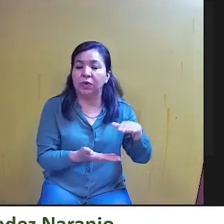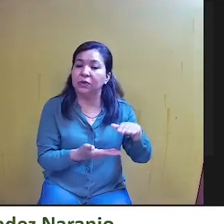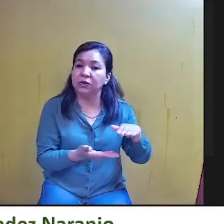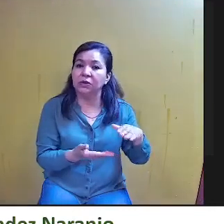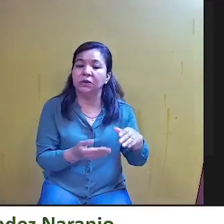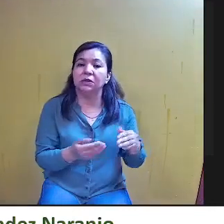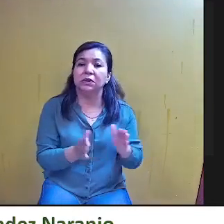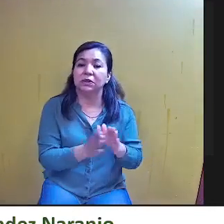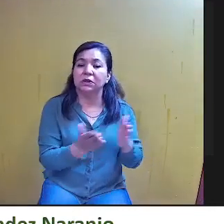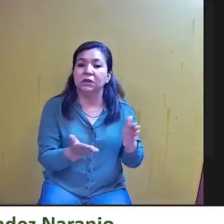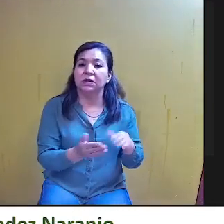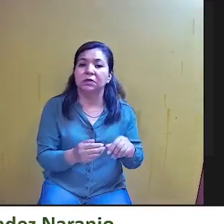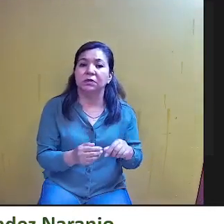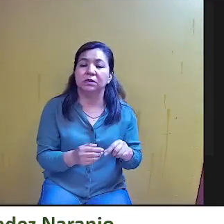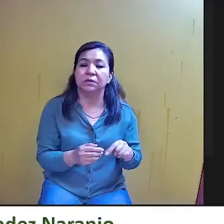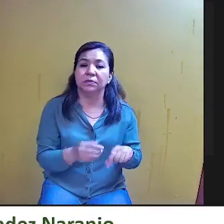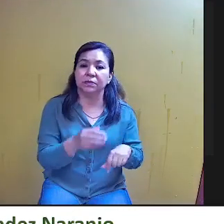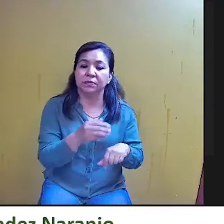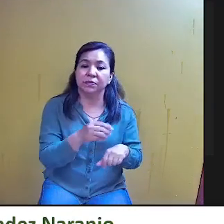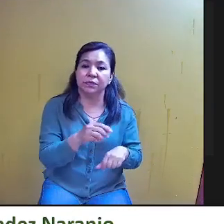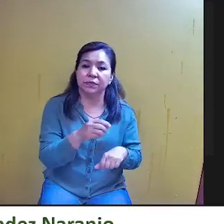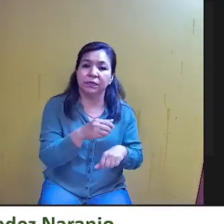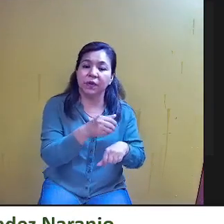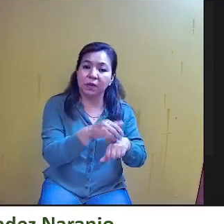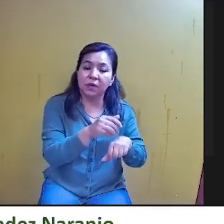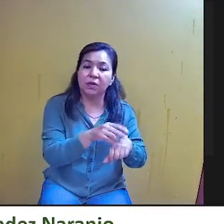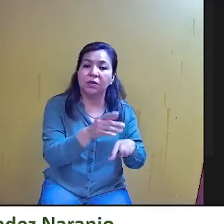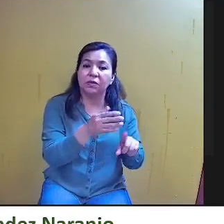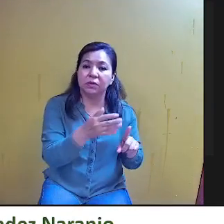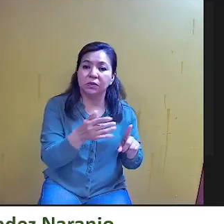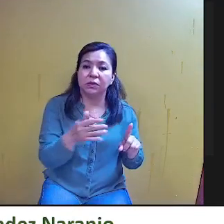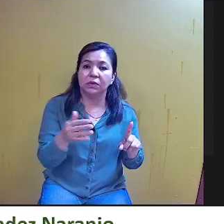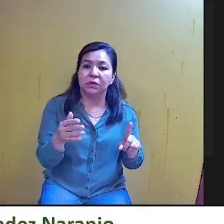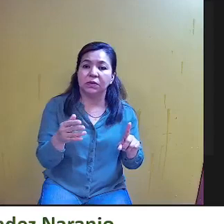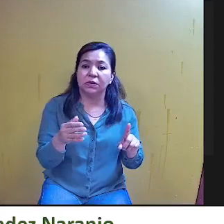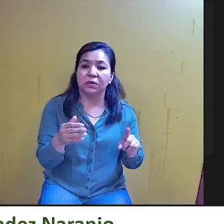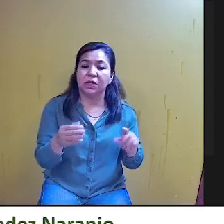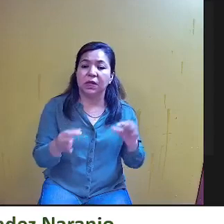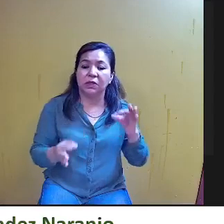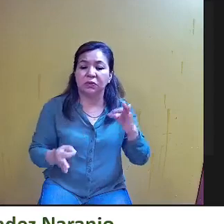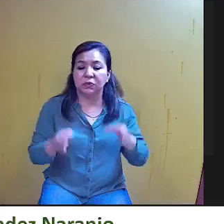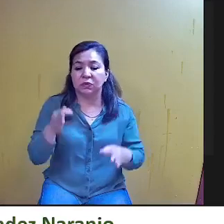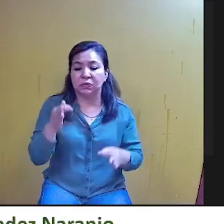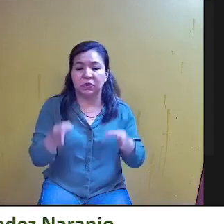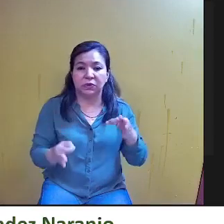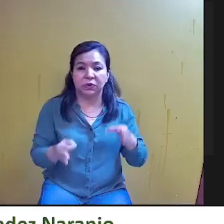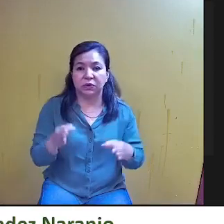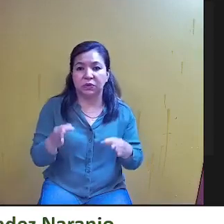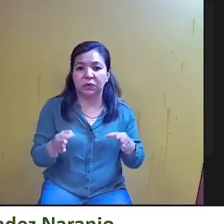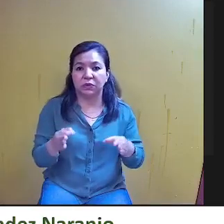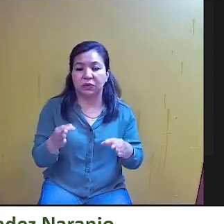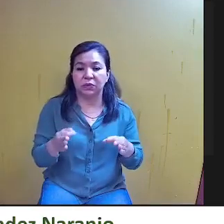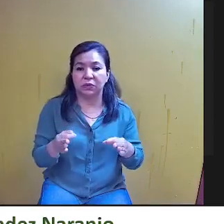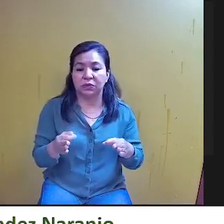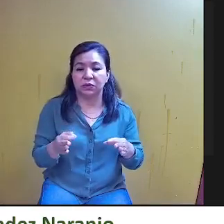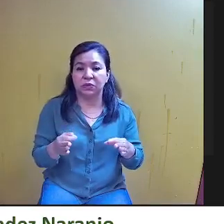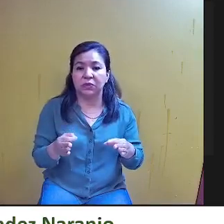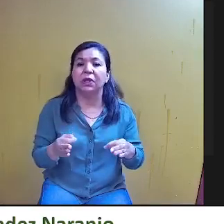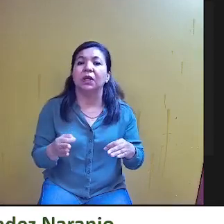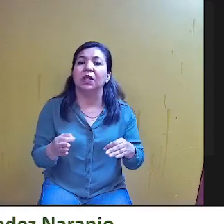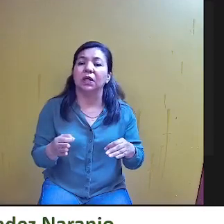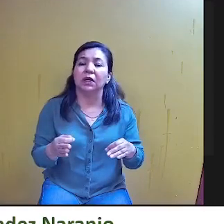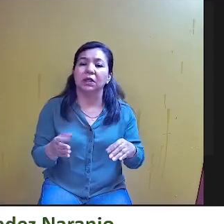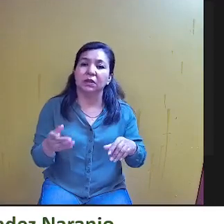78, 79, 80 y RAP 21 al juicio electoral ciudadano identificado con la clave